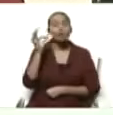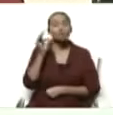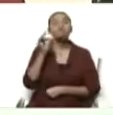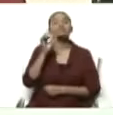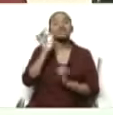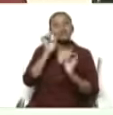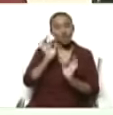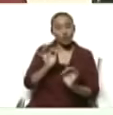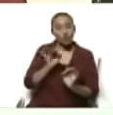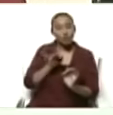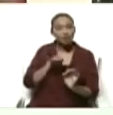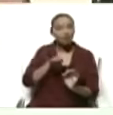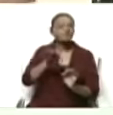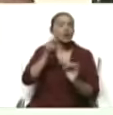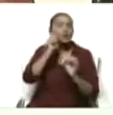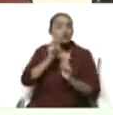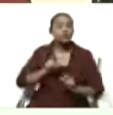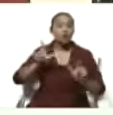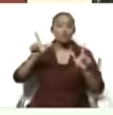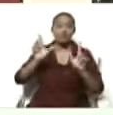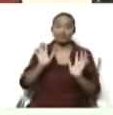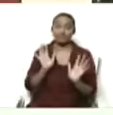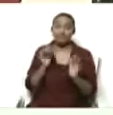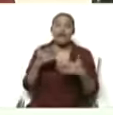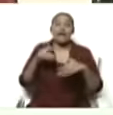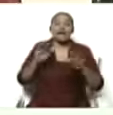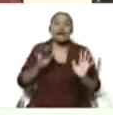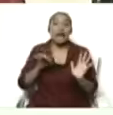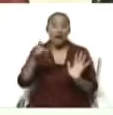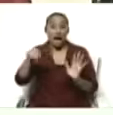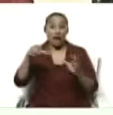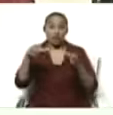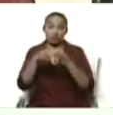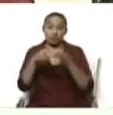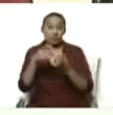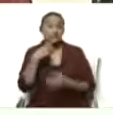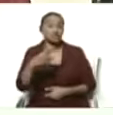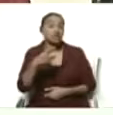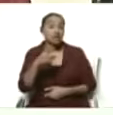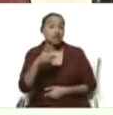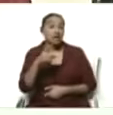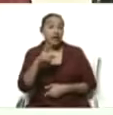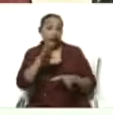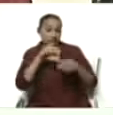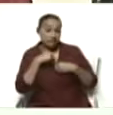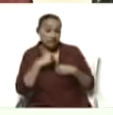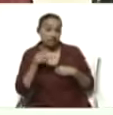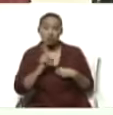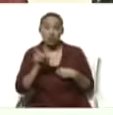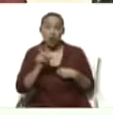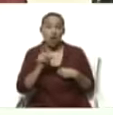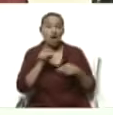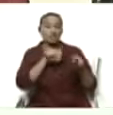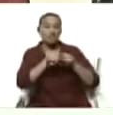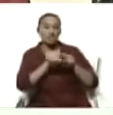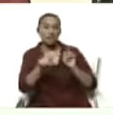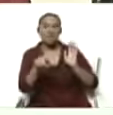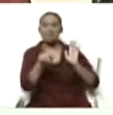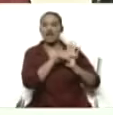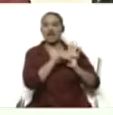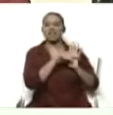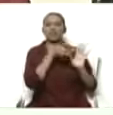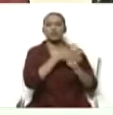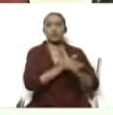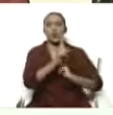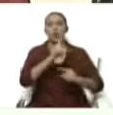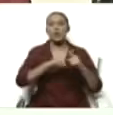a llevar claro ninguno de ellos después va a reconocer que habló paja del 1 por 10 y ustes qu van a decir No es que